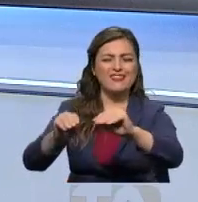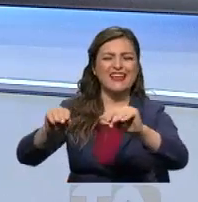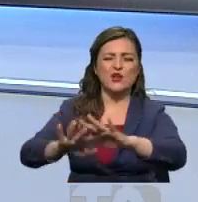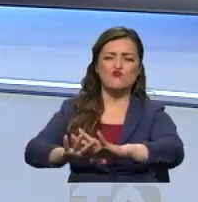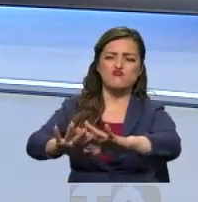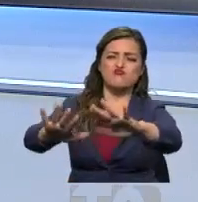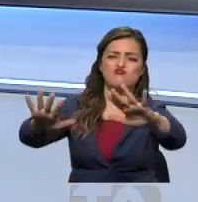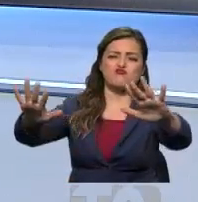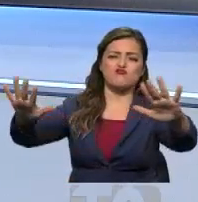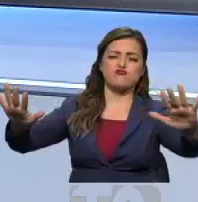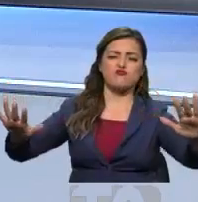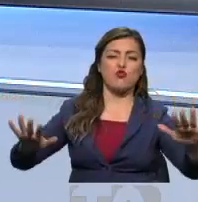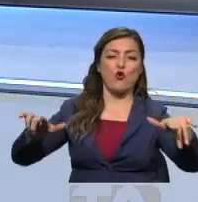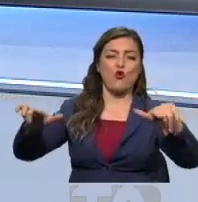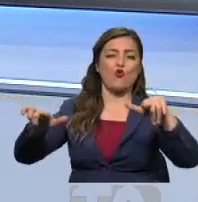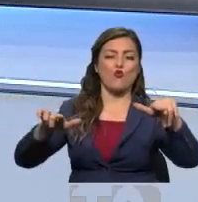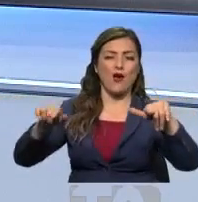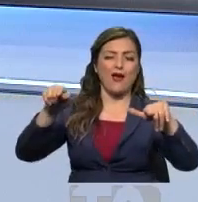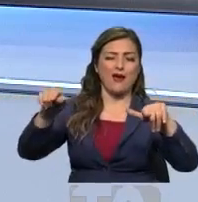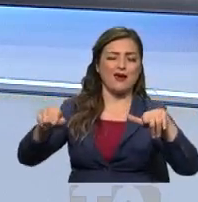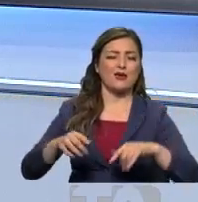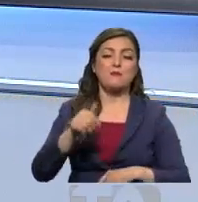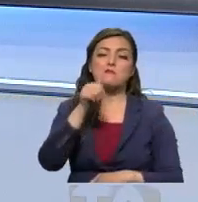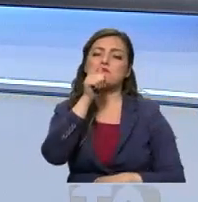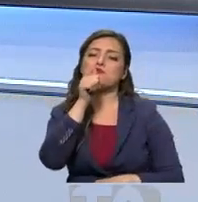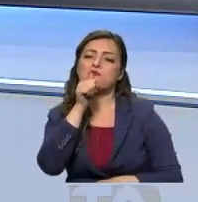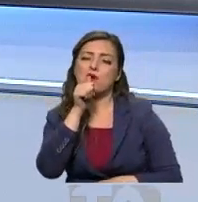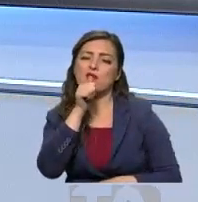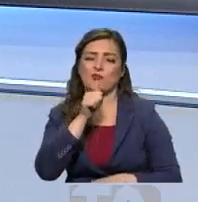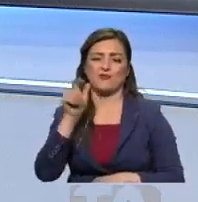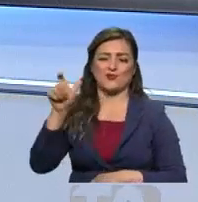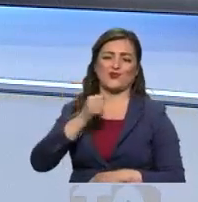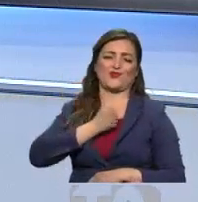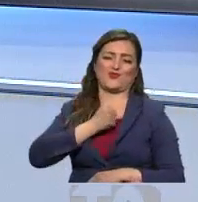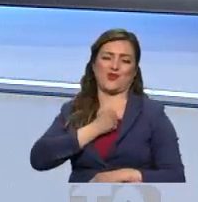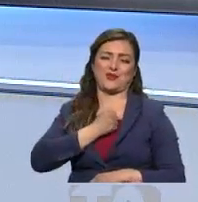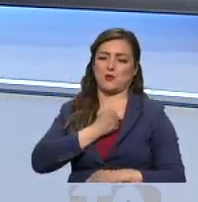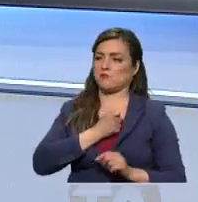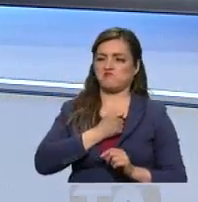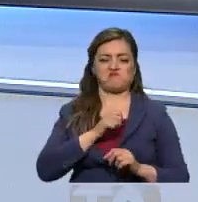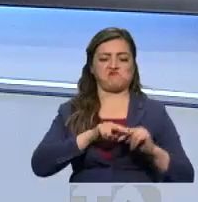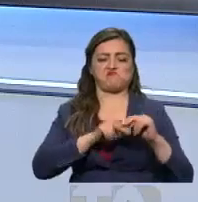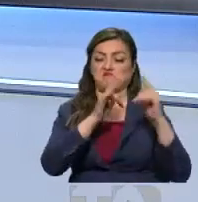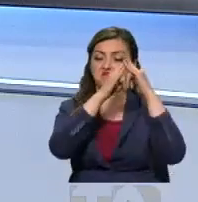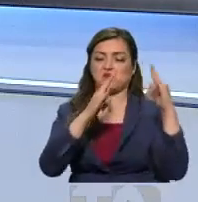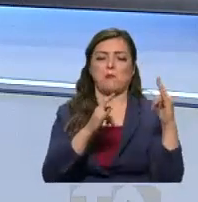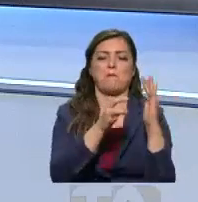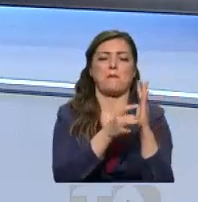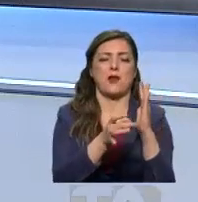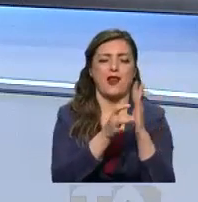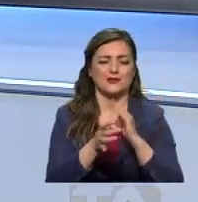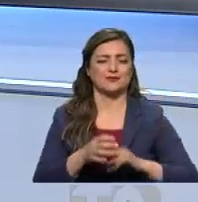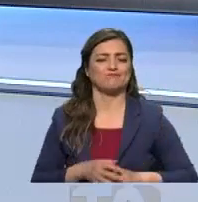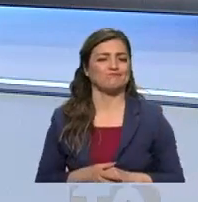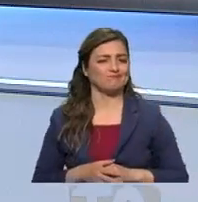Augusta Urrutia, esto en el norte de Quito, asegurando que no tienen dónde vivir. En estos terrenos se va a construir un proyecto habitacional